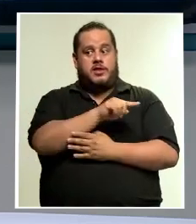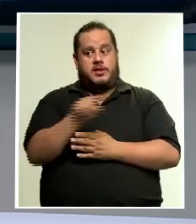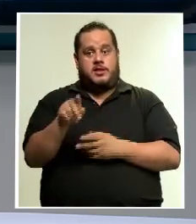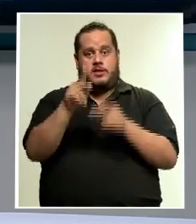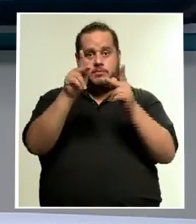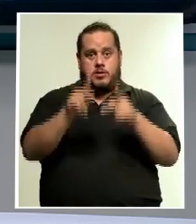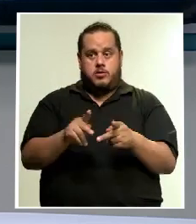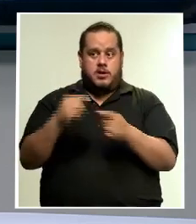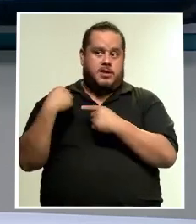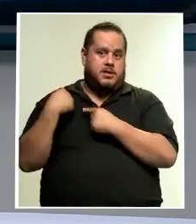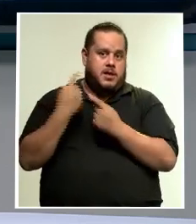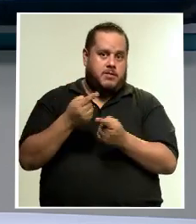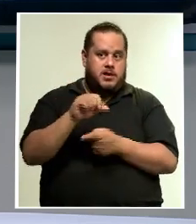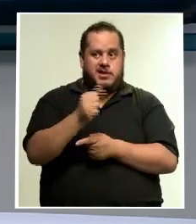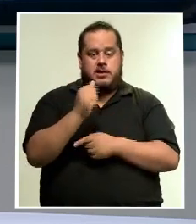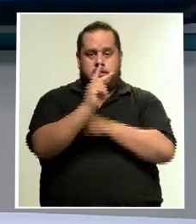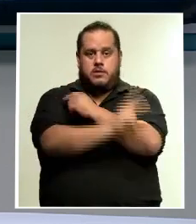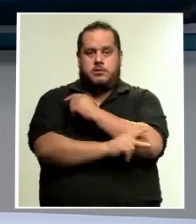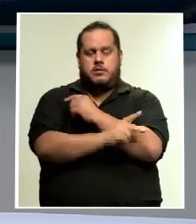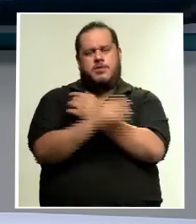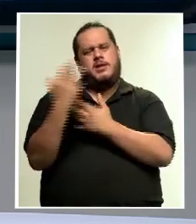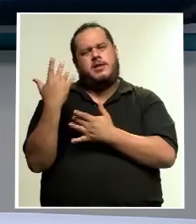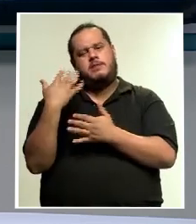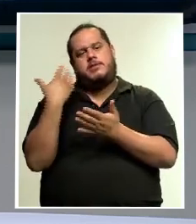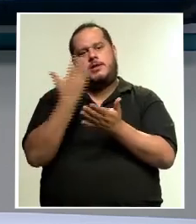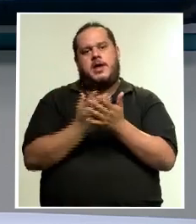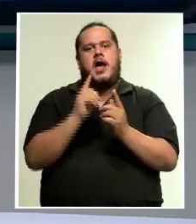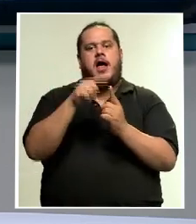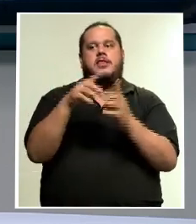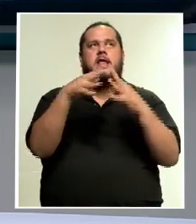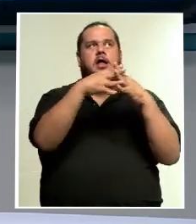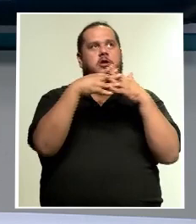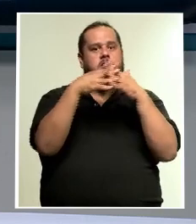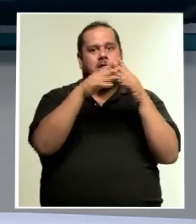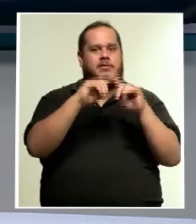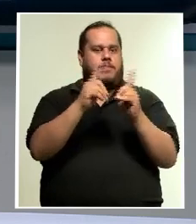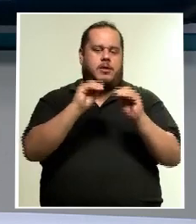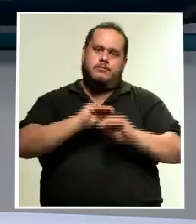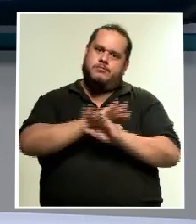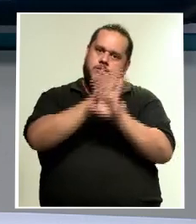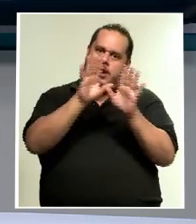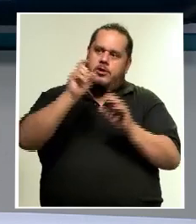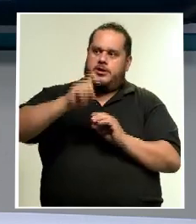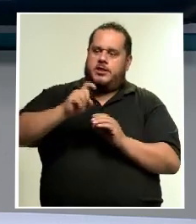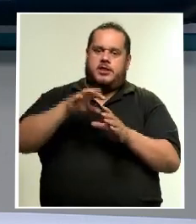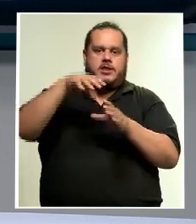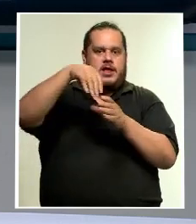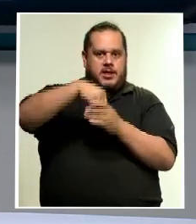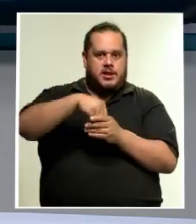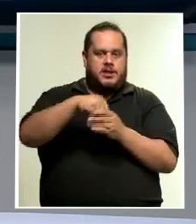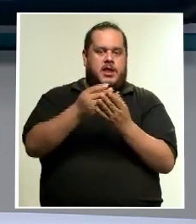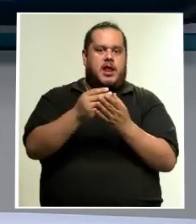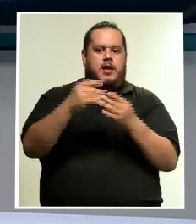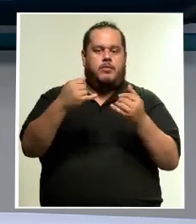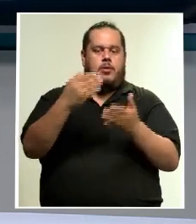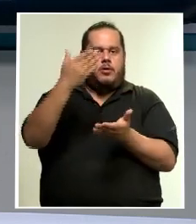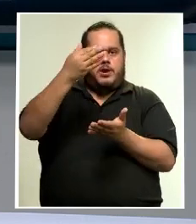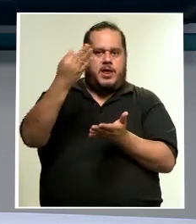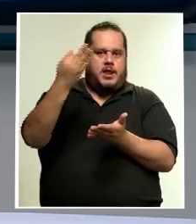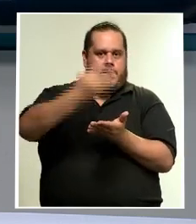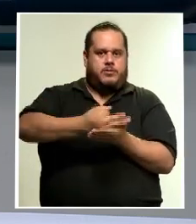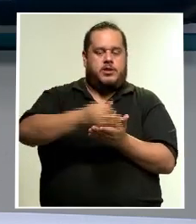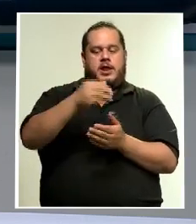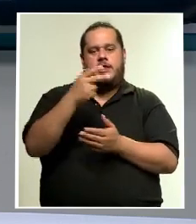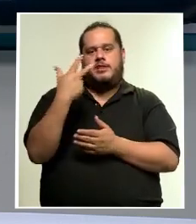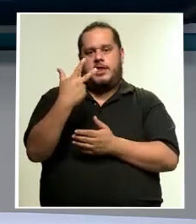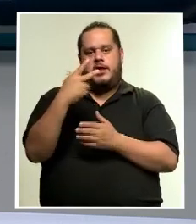que vienen desde otros países esperan llegar hasta los Estados Unidos, pero por supuesto necesitan ingresar por la frontera de estos tres países.